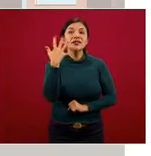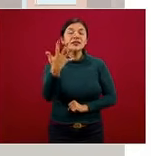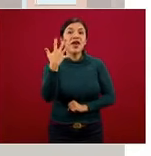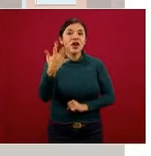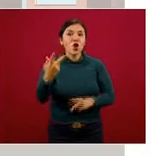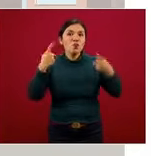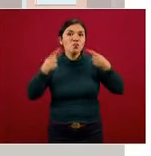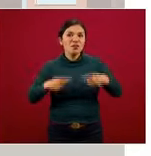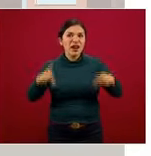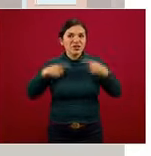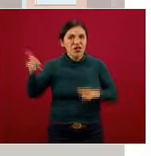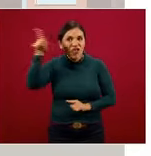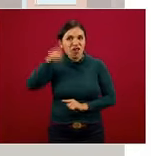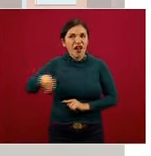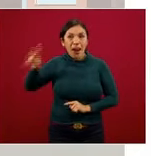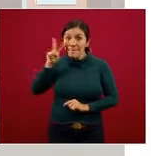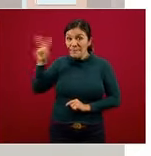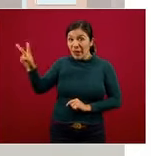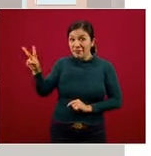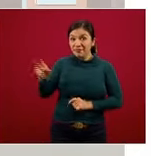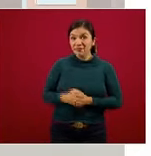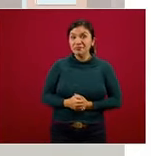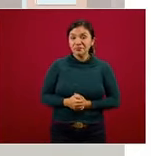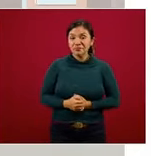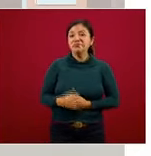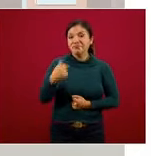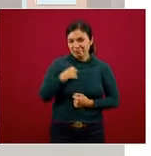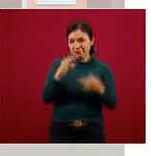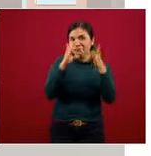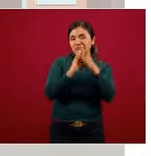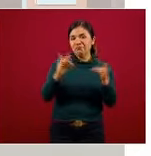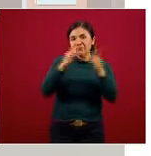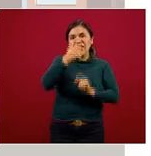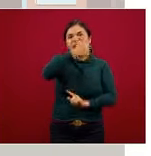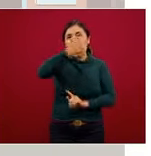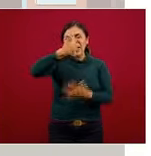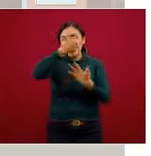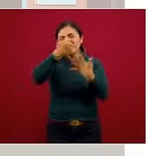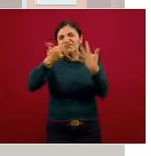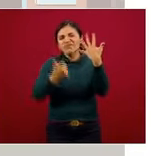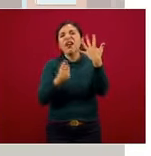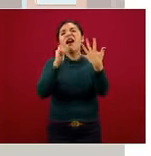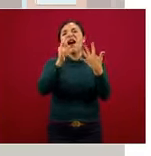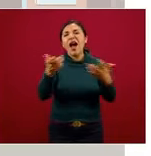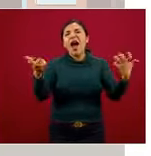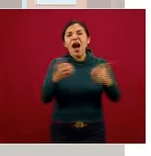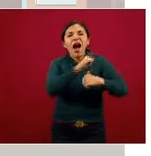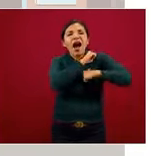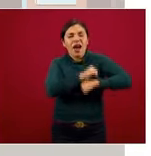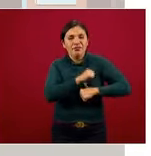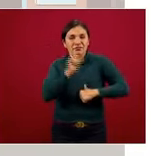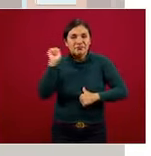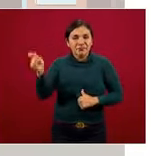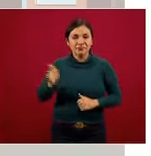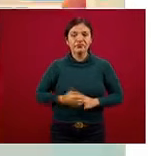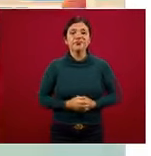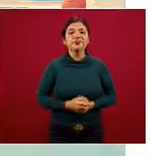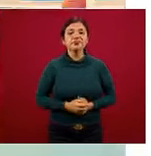5 personajes y vamos a platicarles lo que cada una de ellas